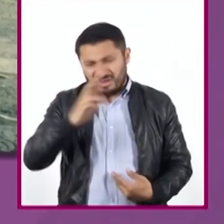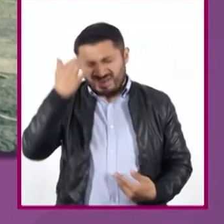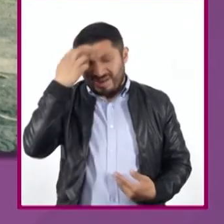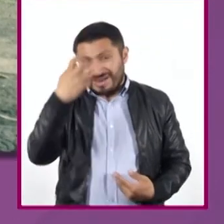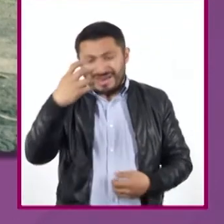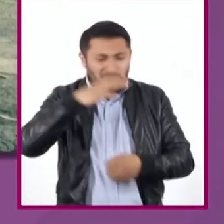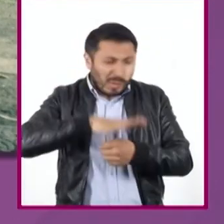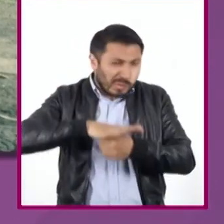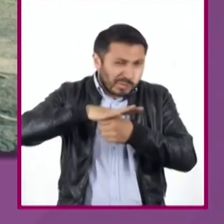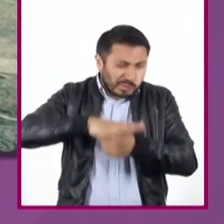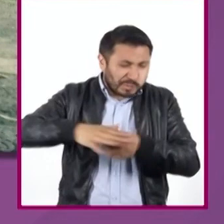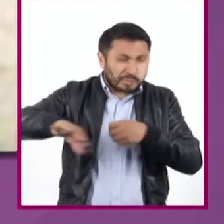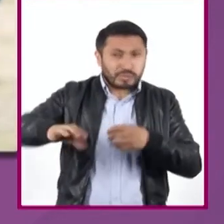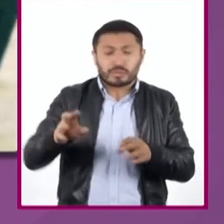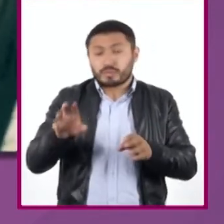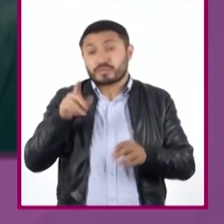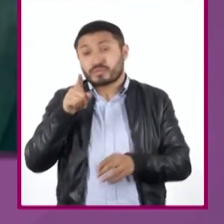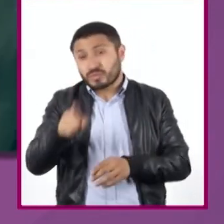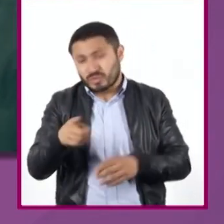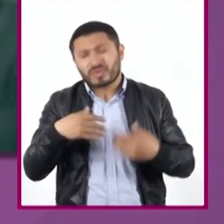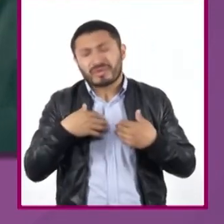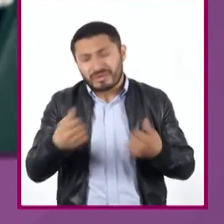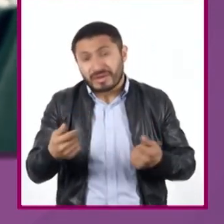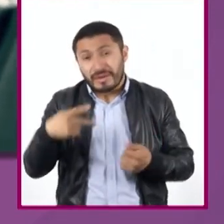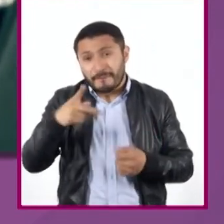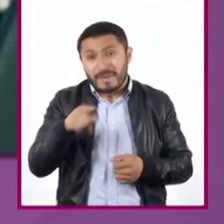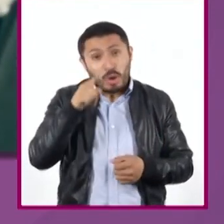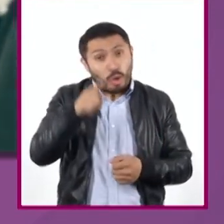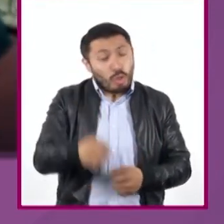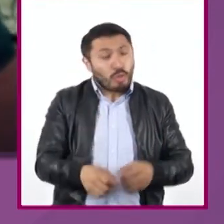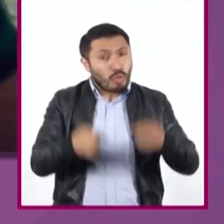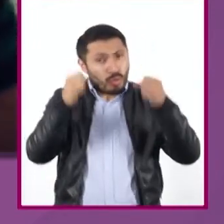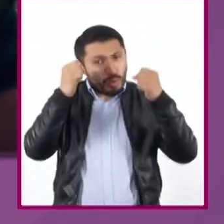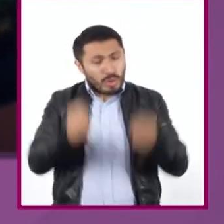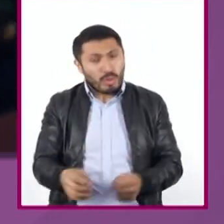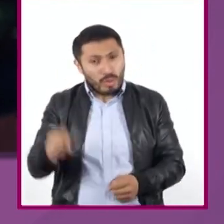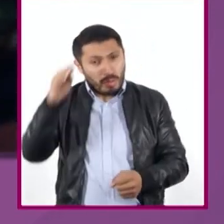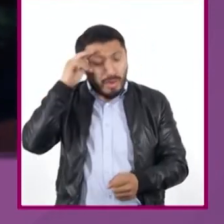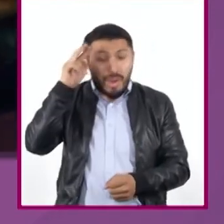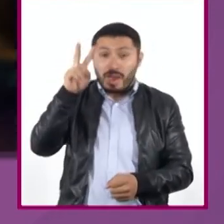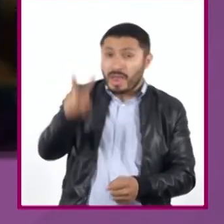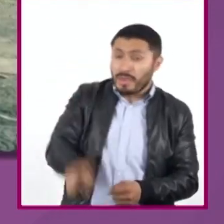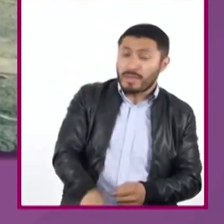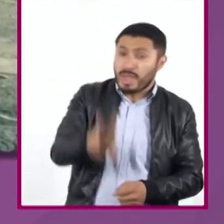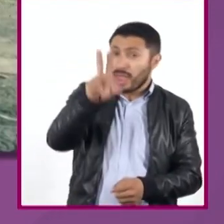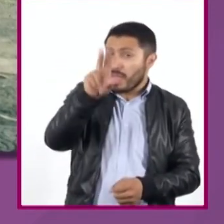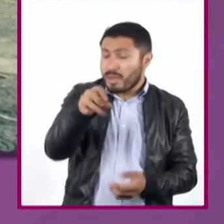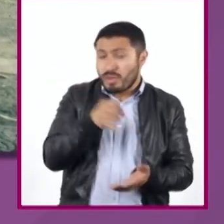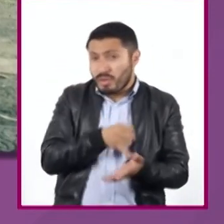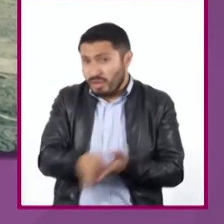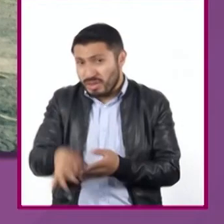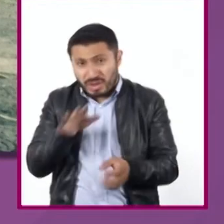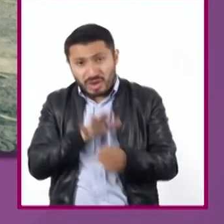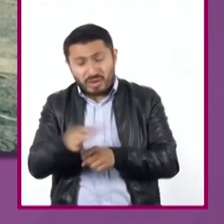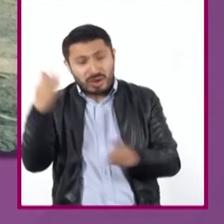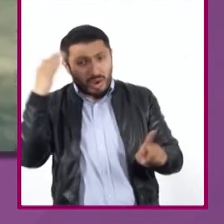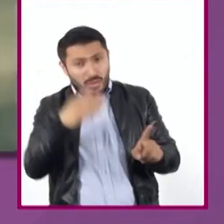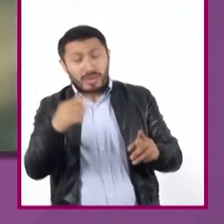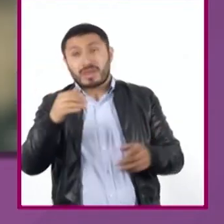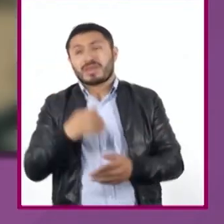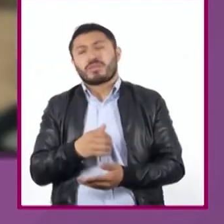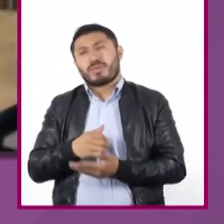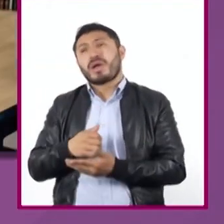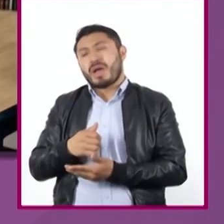lo que los demás esperan de ti, pero asegúrate de ser realista y no determines tu decisión buscando complacer a los